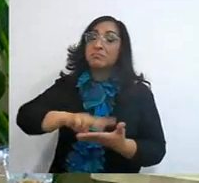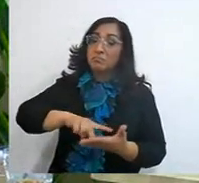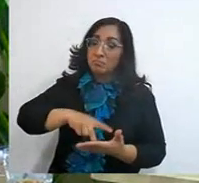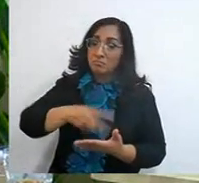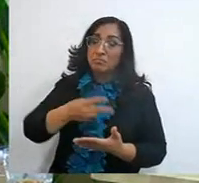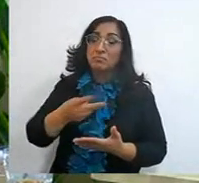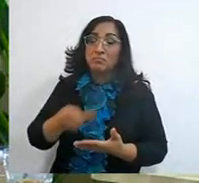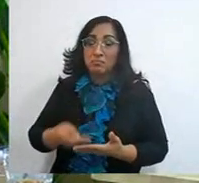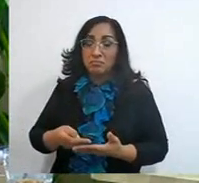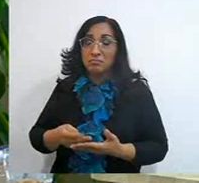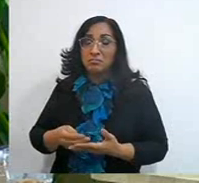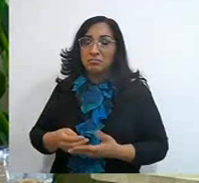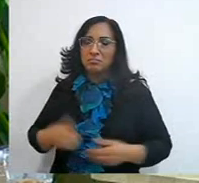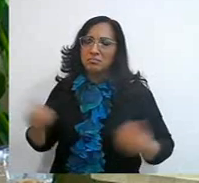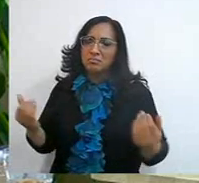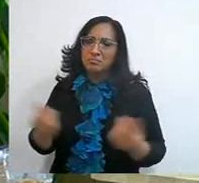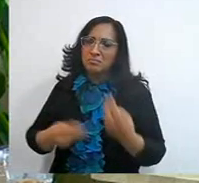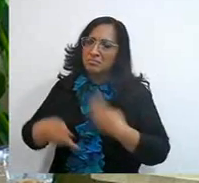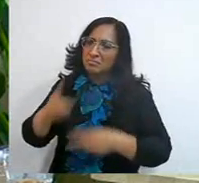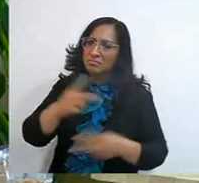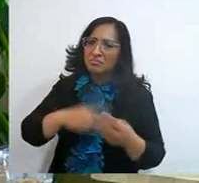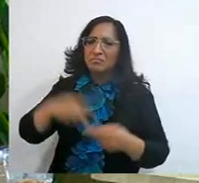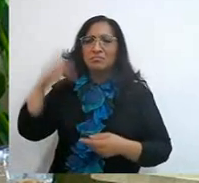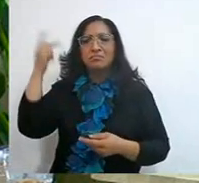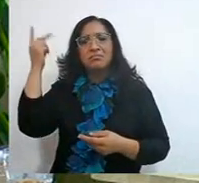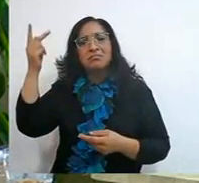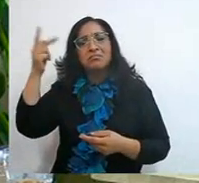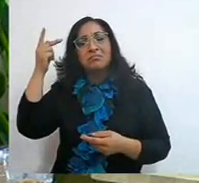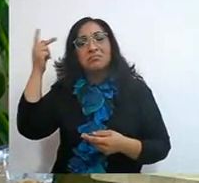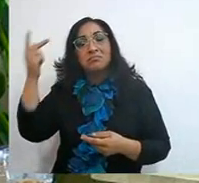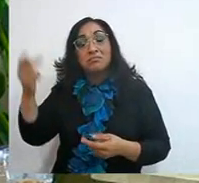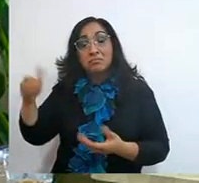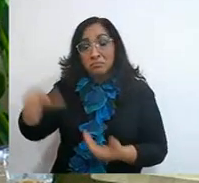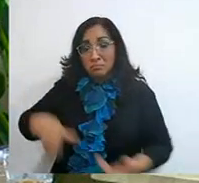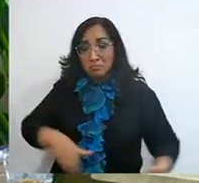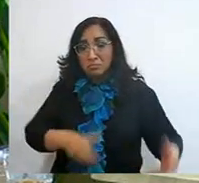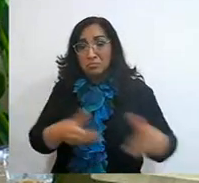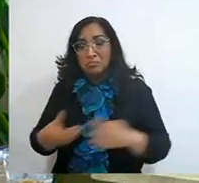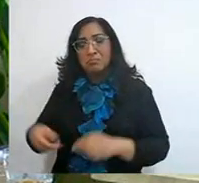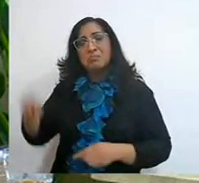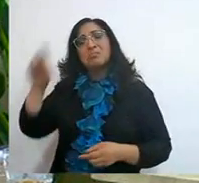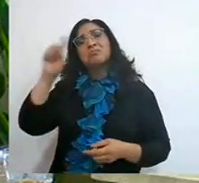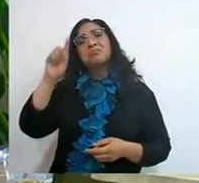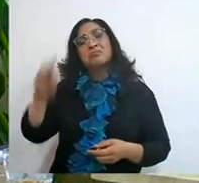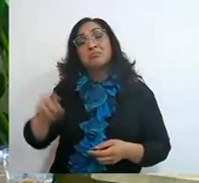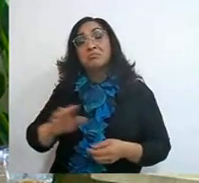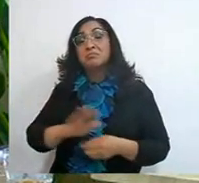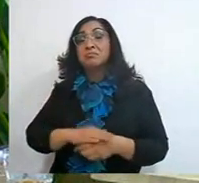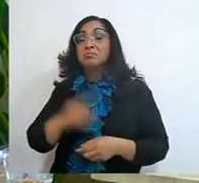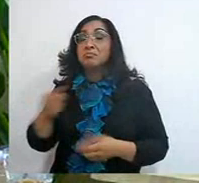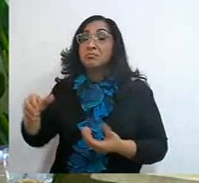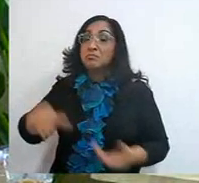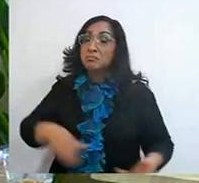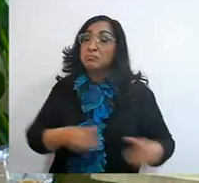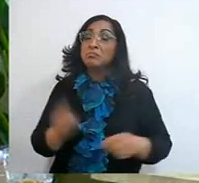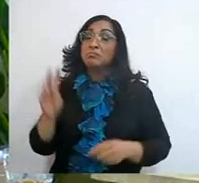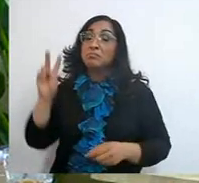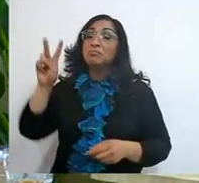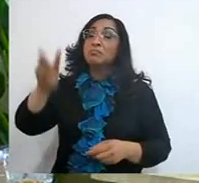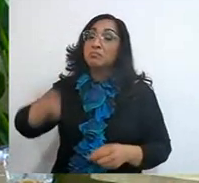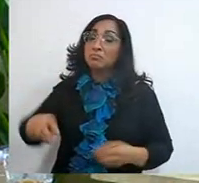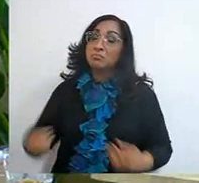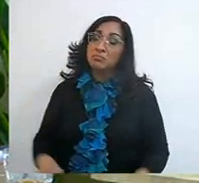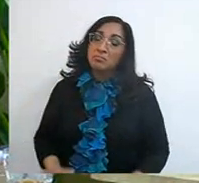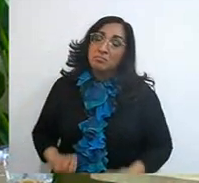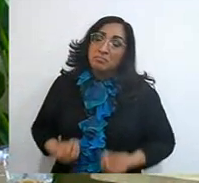nuevamente haga volver a este pueblo a tus caminos, Señor. Porque tu camino es verdad y